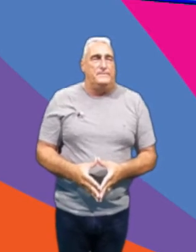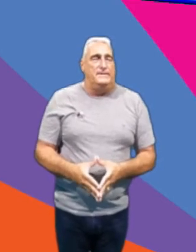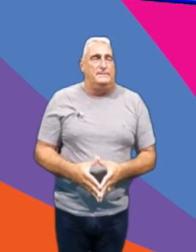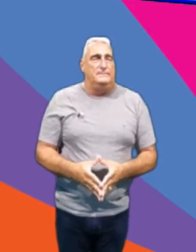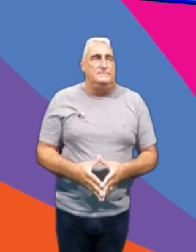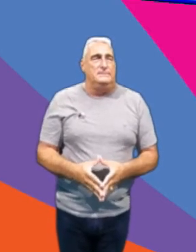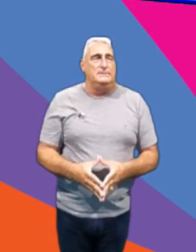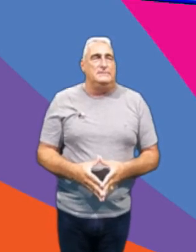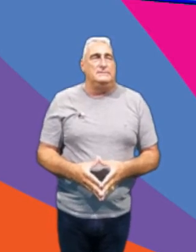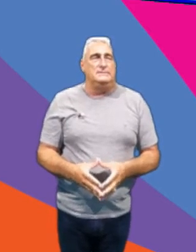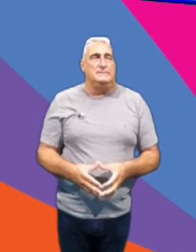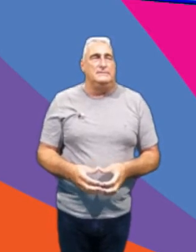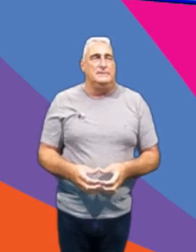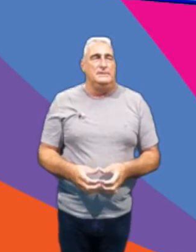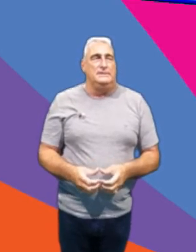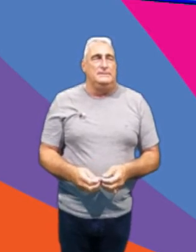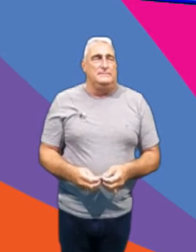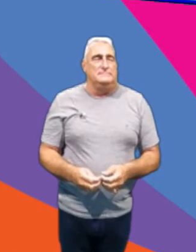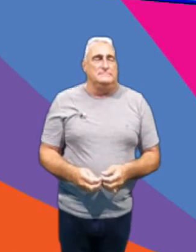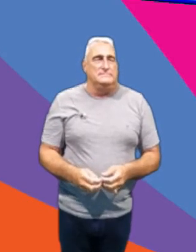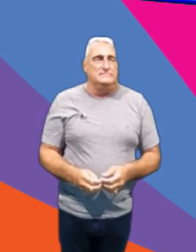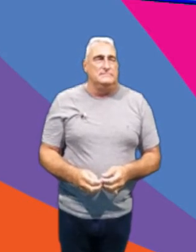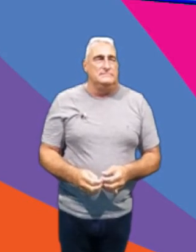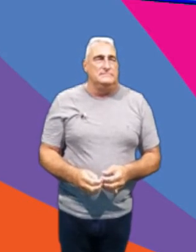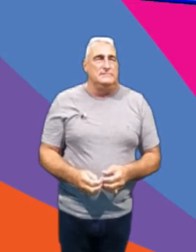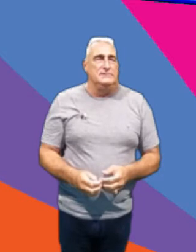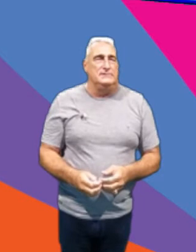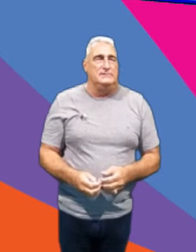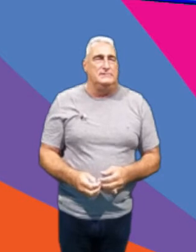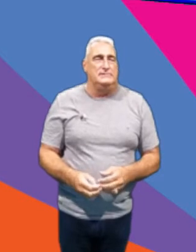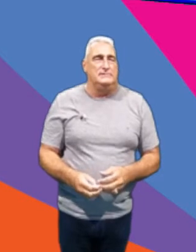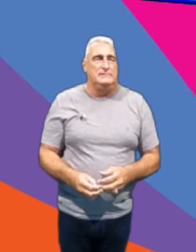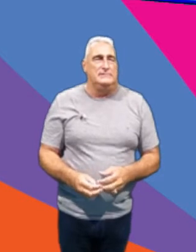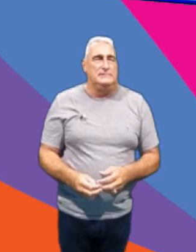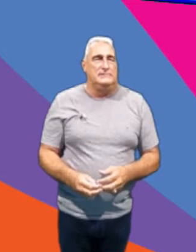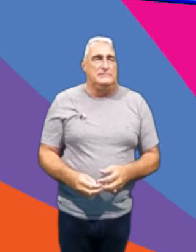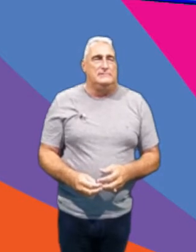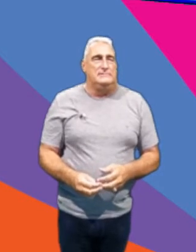externa. Hay como otro clima que está como menos enrarecido,